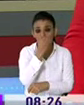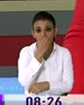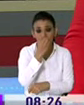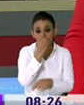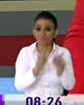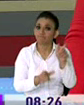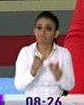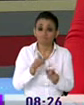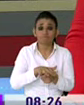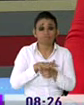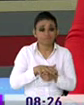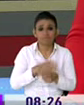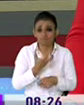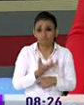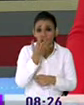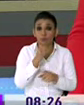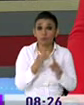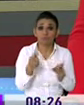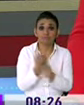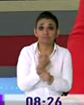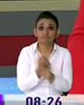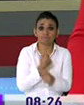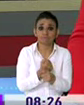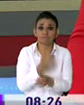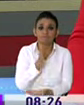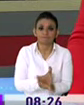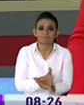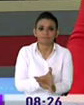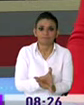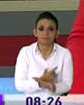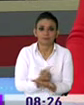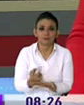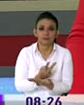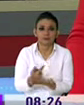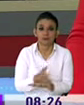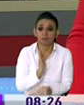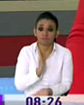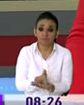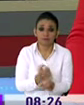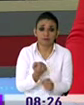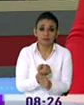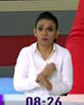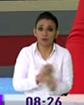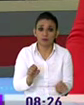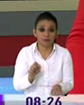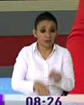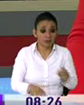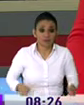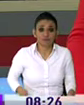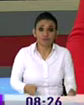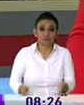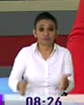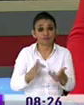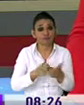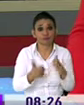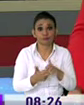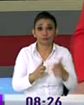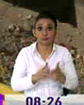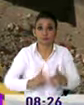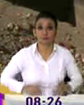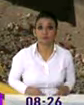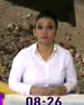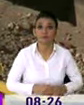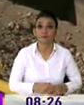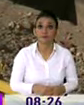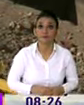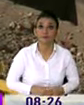están molestos, pues aseguran que los trabajos se paralizaron hace semanas y el daño en la calzada causa accidentes. El